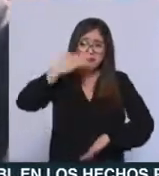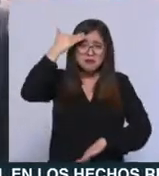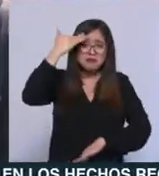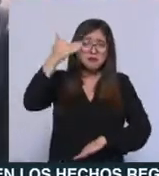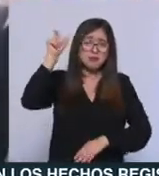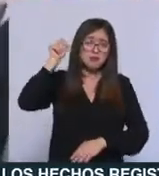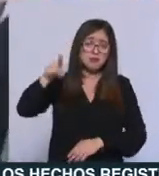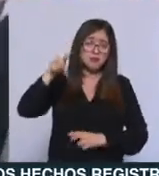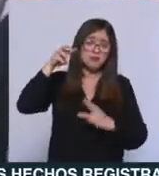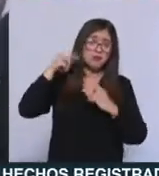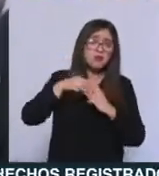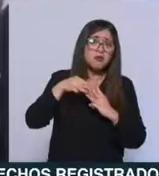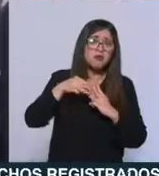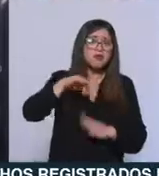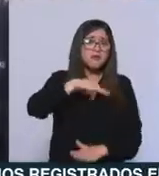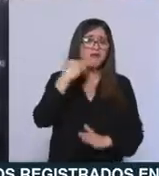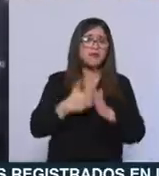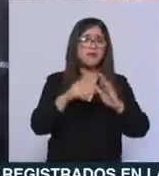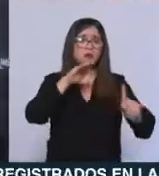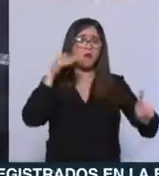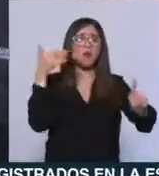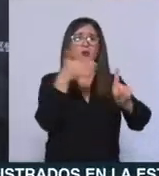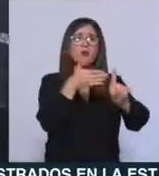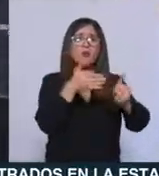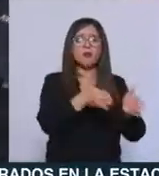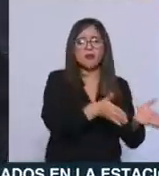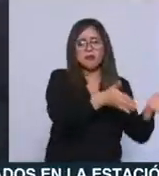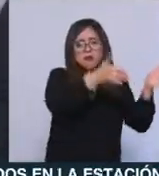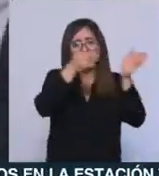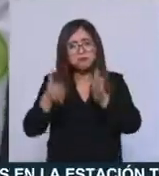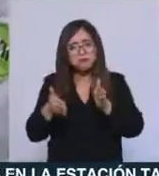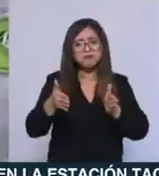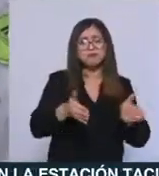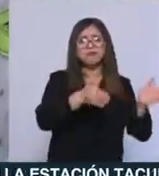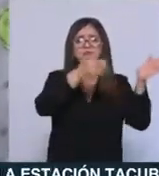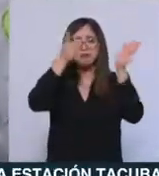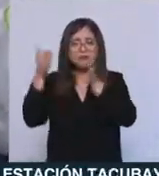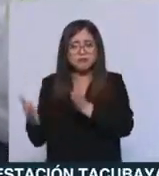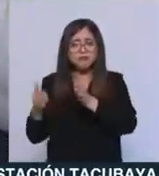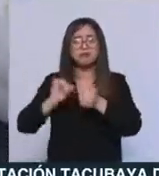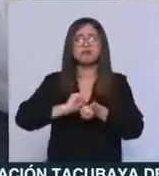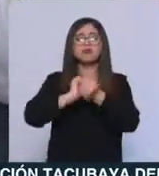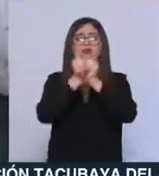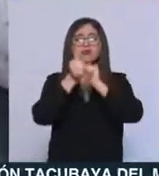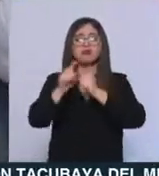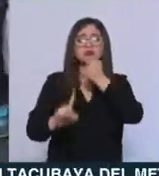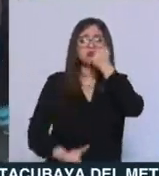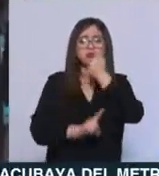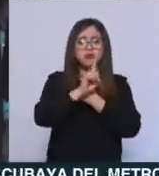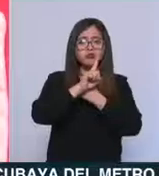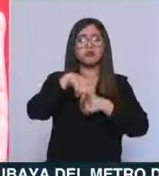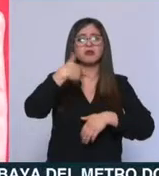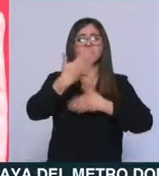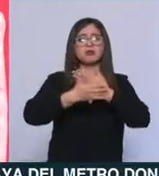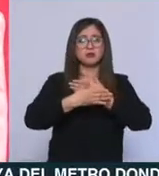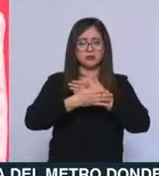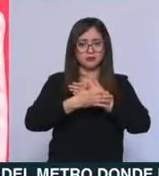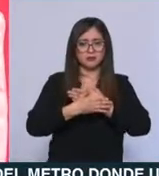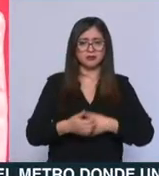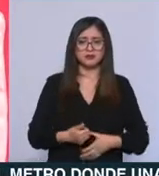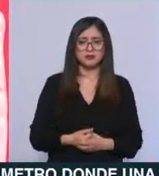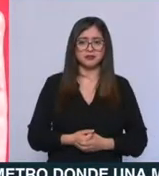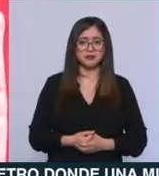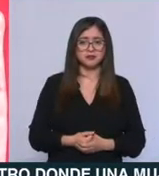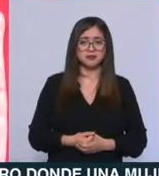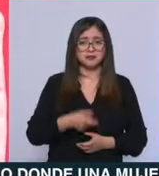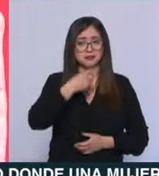historia, no ha conseguido el objetivo para el que fue emplazado y está causando daños más grandes de lo que podrían obtener. Incluso